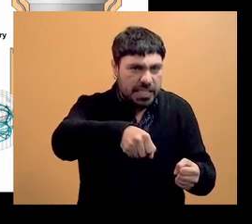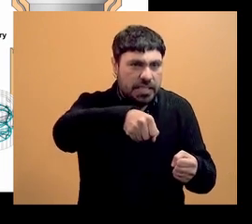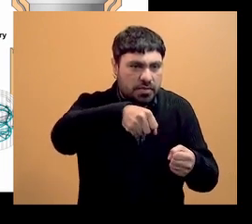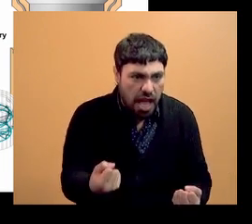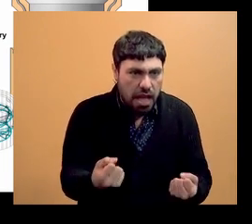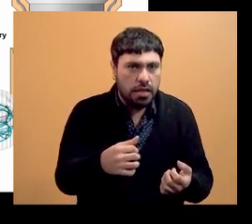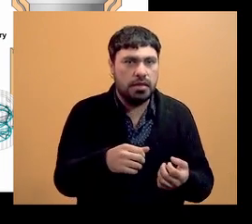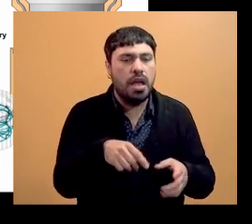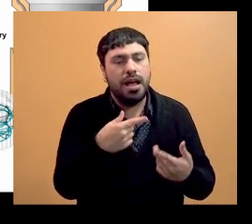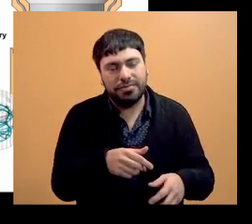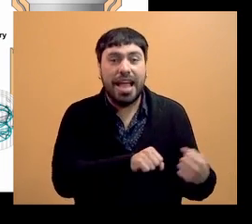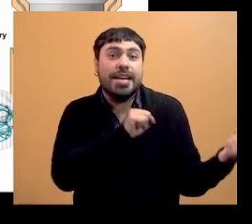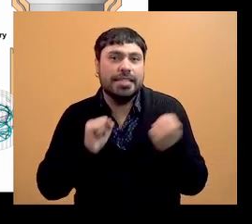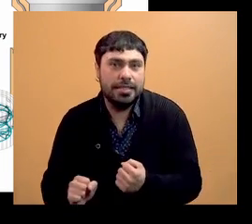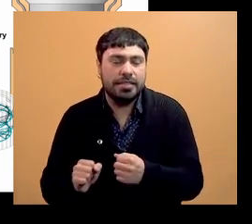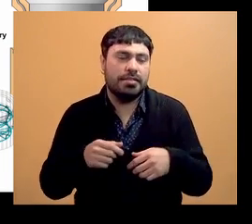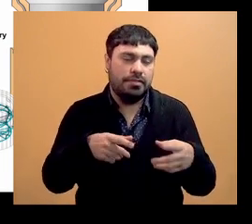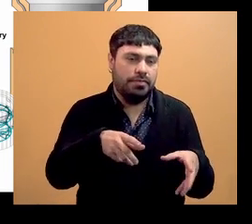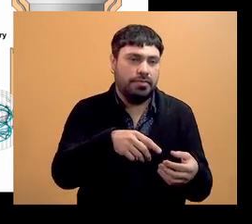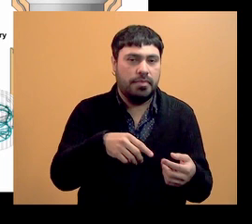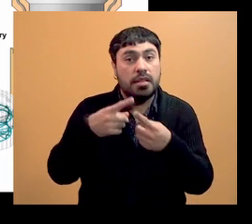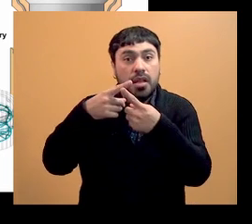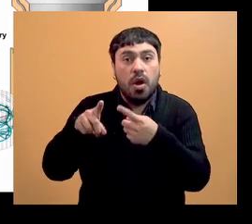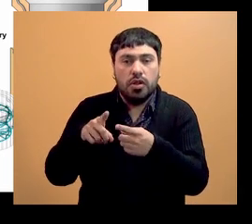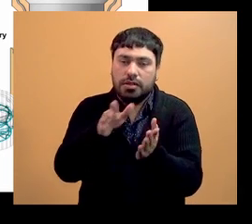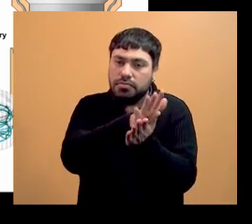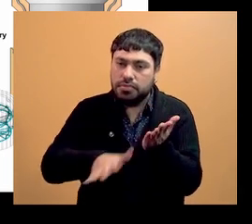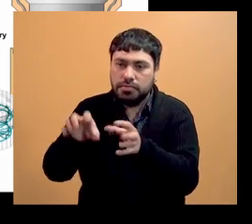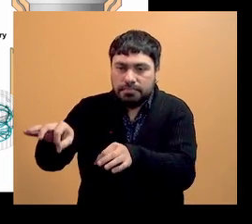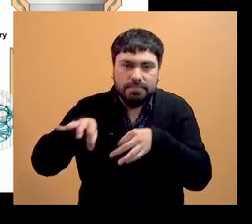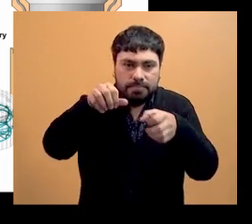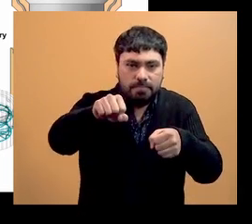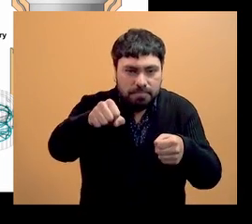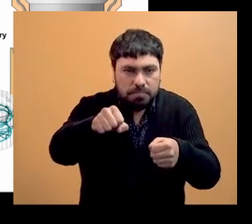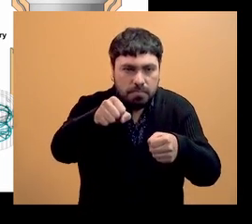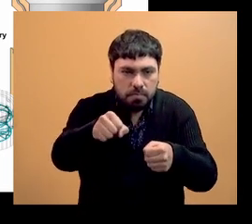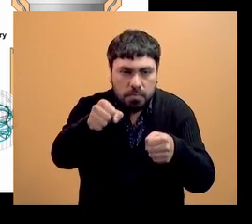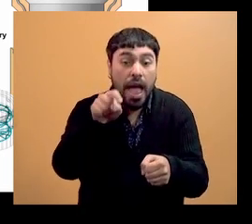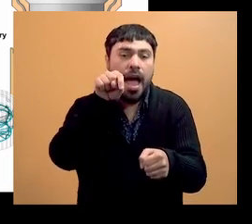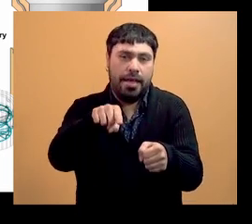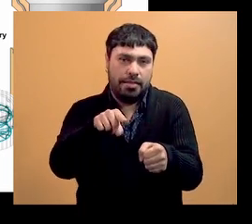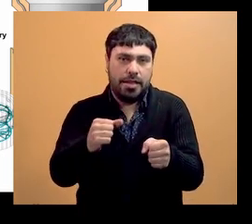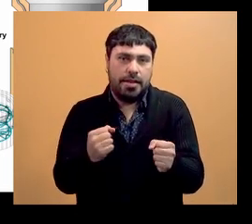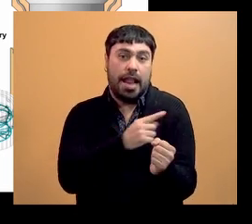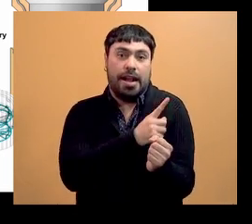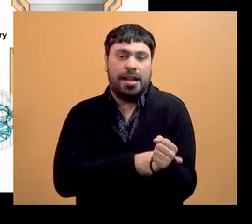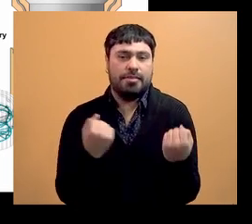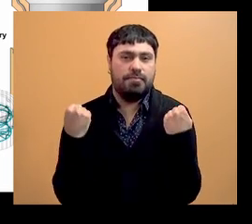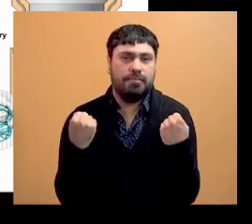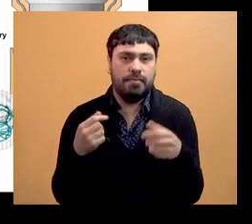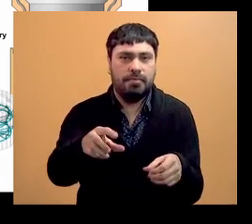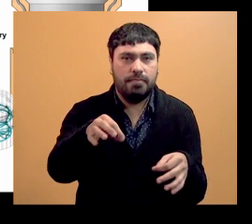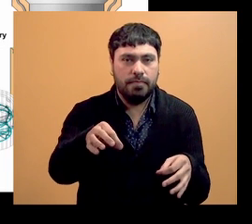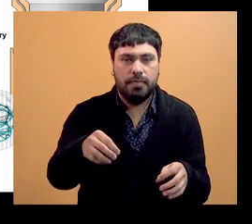contracción, shear, que son fuerzas en diagonal o por compresión, etcétera. Esto se hace también tanto con